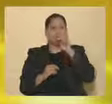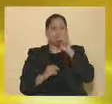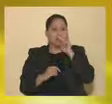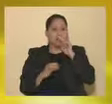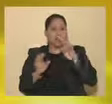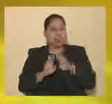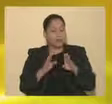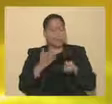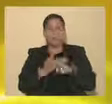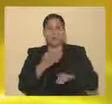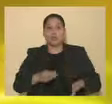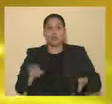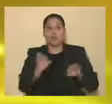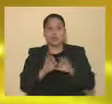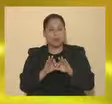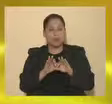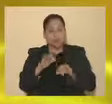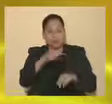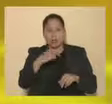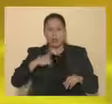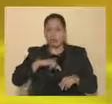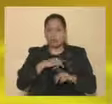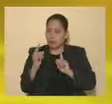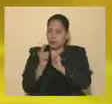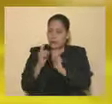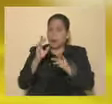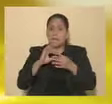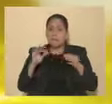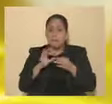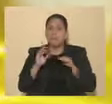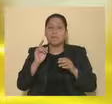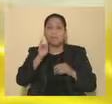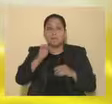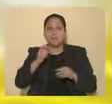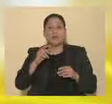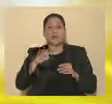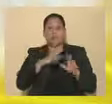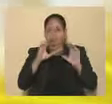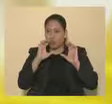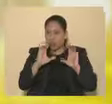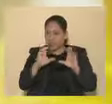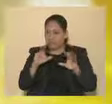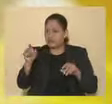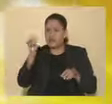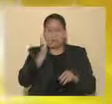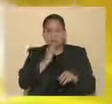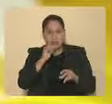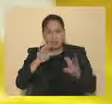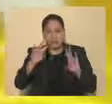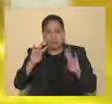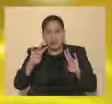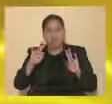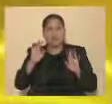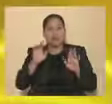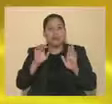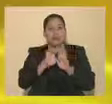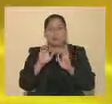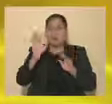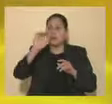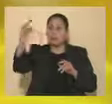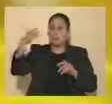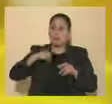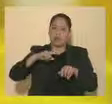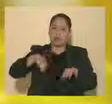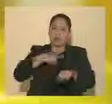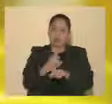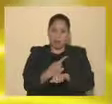que es algo importante de lo que tenemos que hablar con los niños y niñas, es sobre el cuidado que deben de tener respecto a un posible abuso